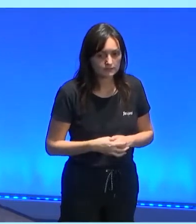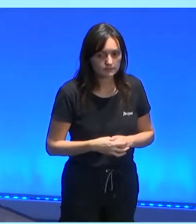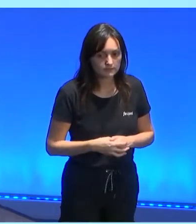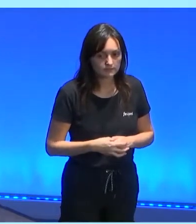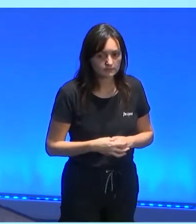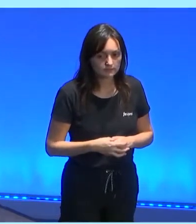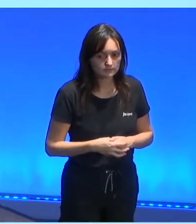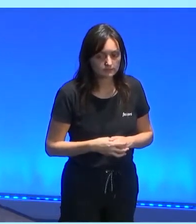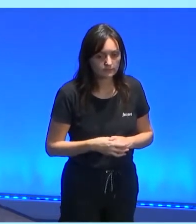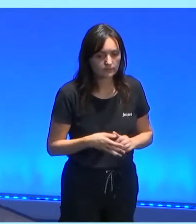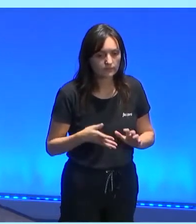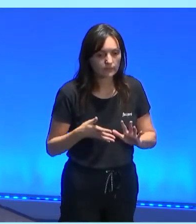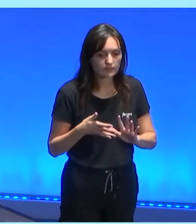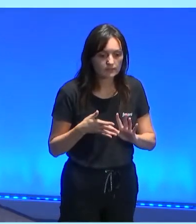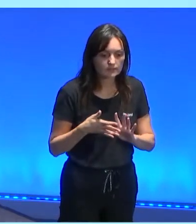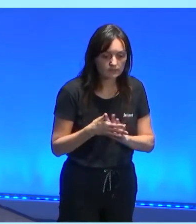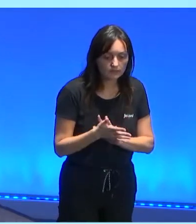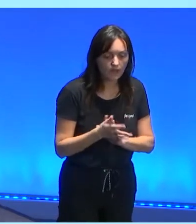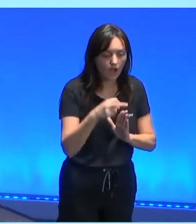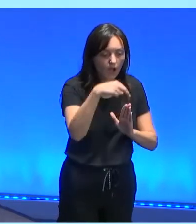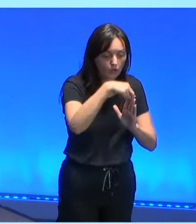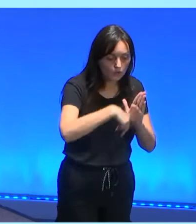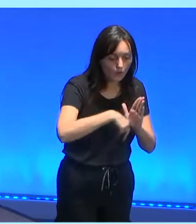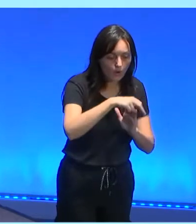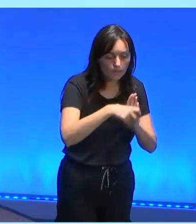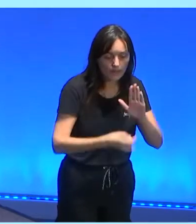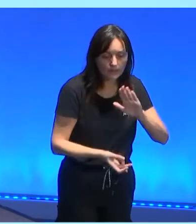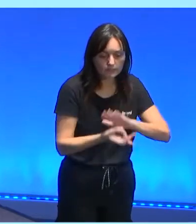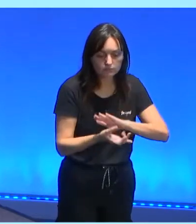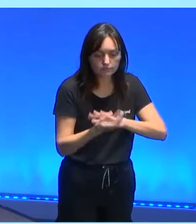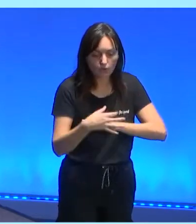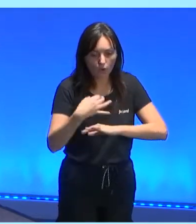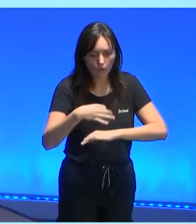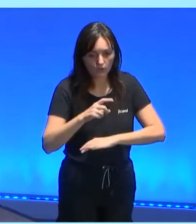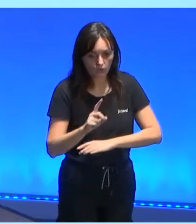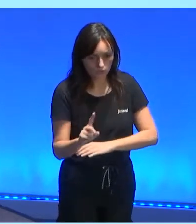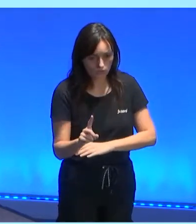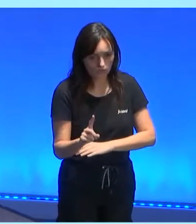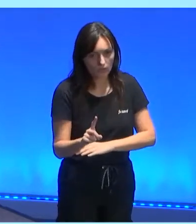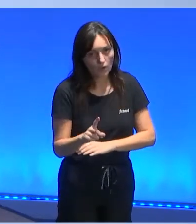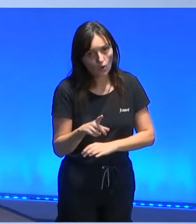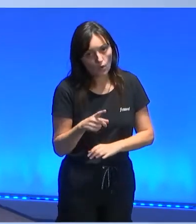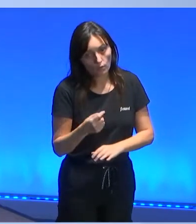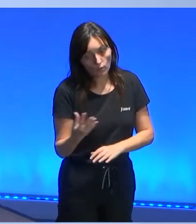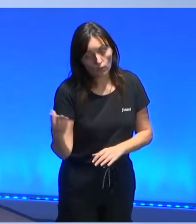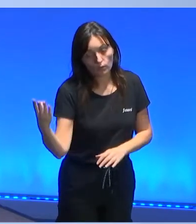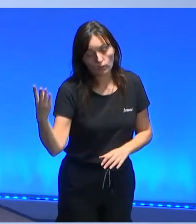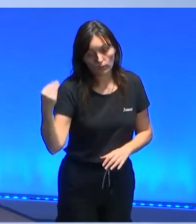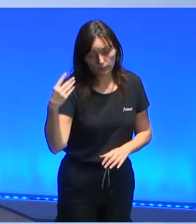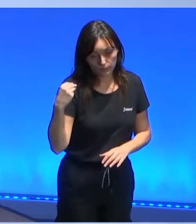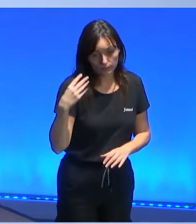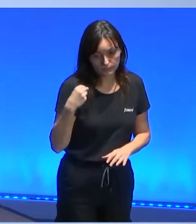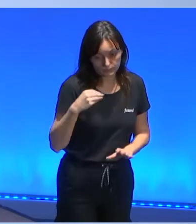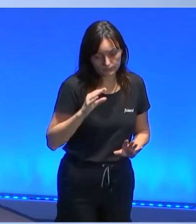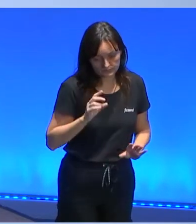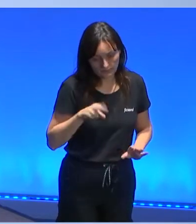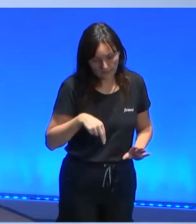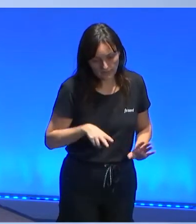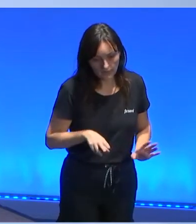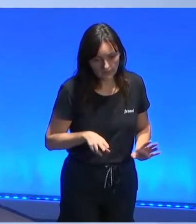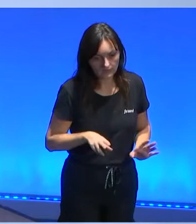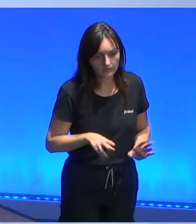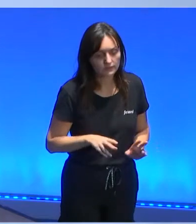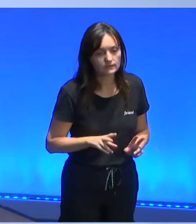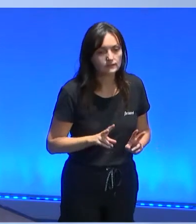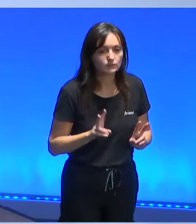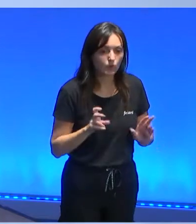no solamente hemos hecho mucha normativa, nos han pegado una pequeña bronca ahora que no nos oye el gran maestro acerca